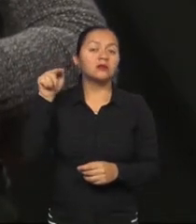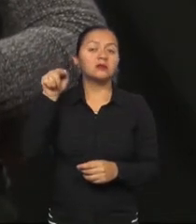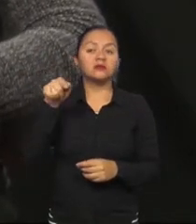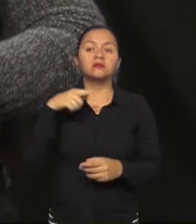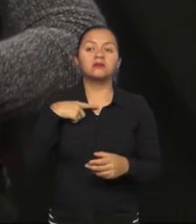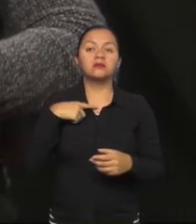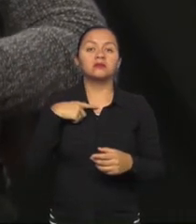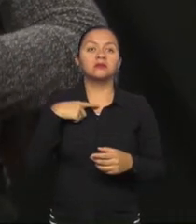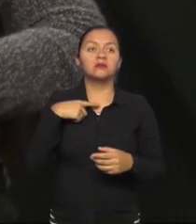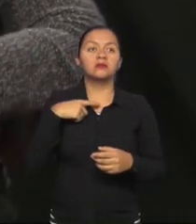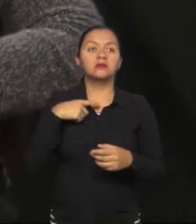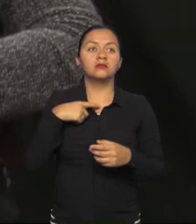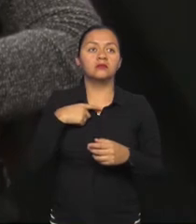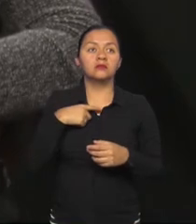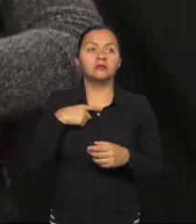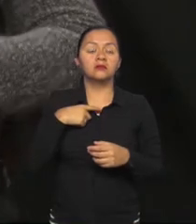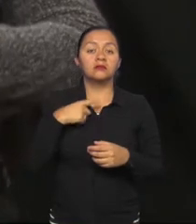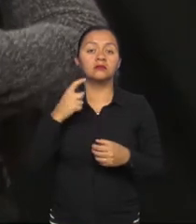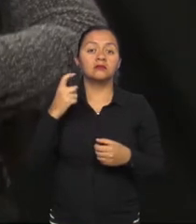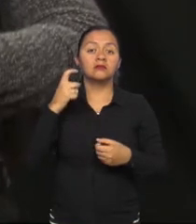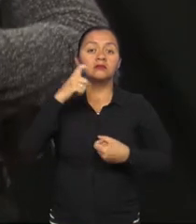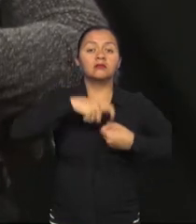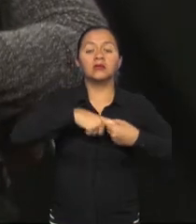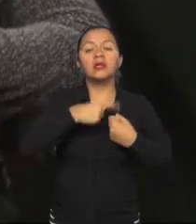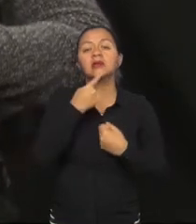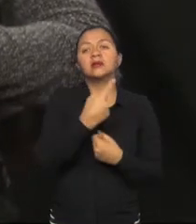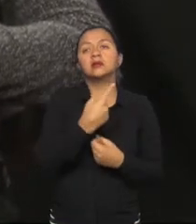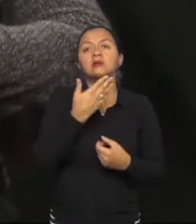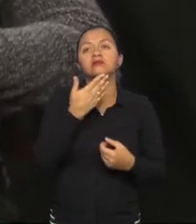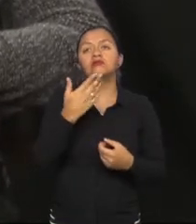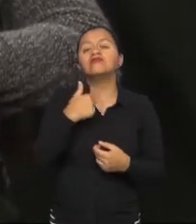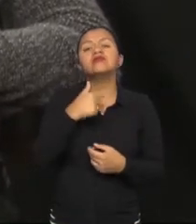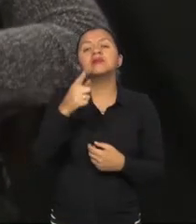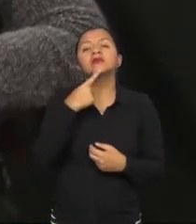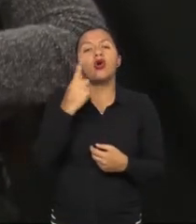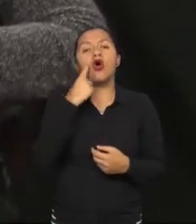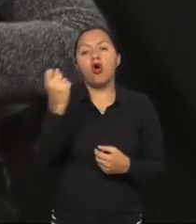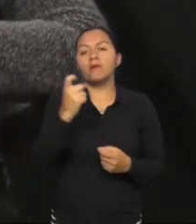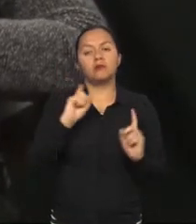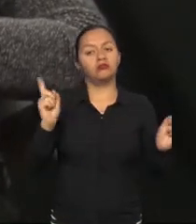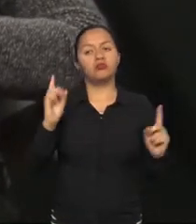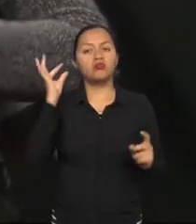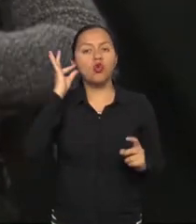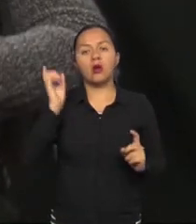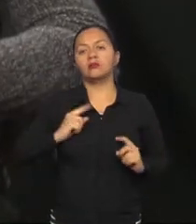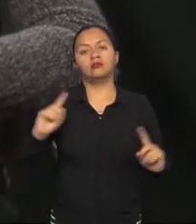un colectivo de identidad genérica y